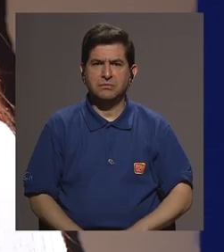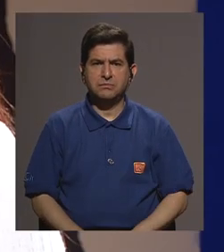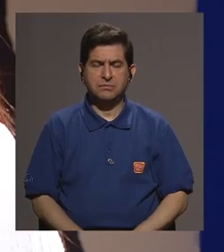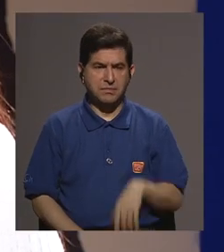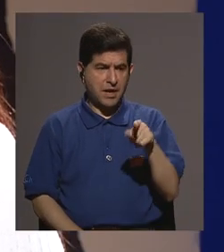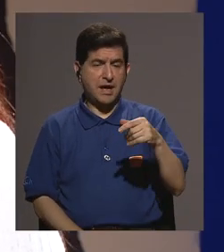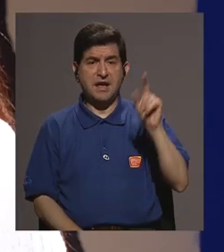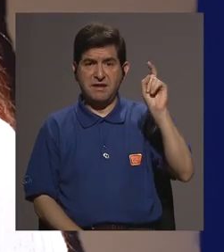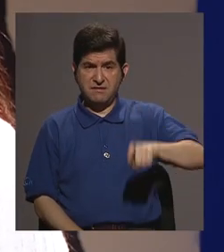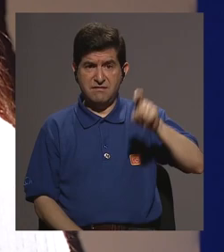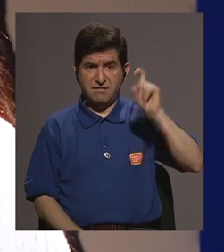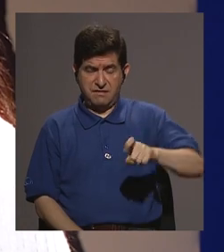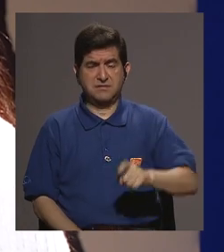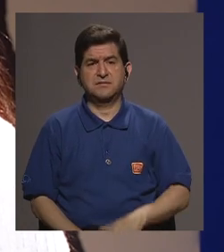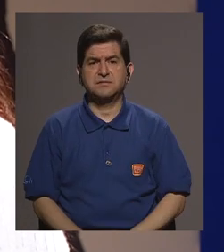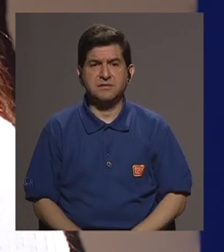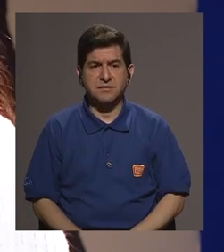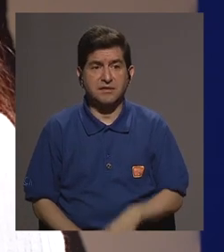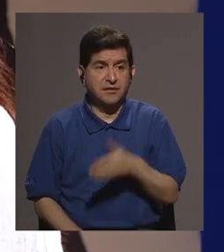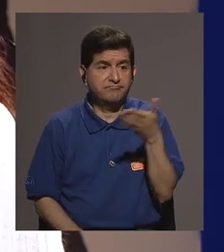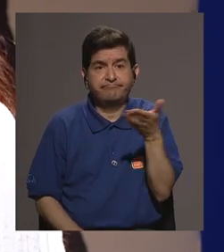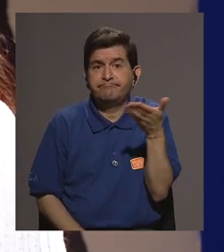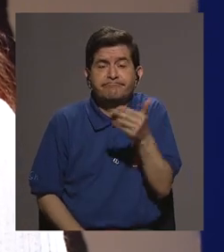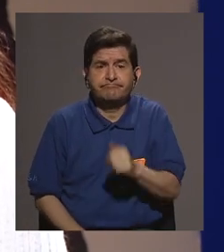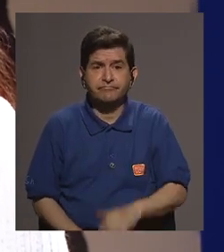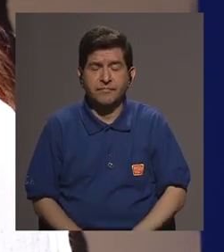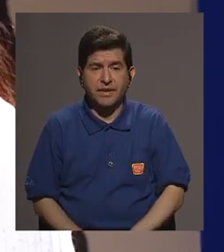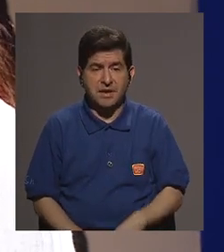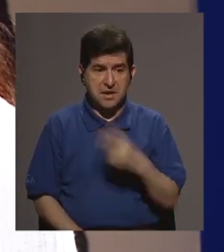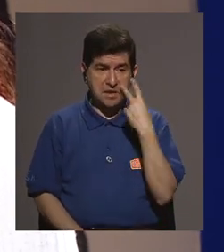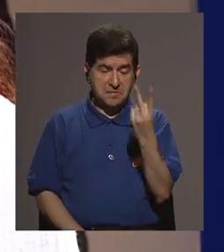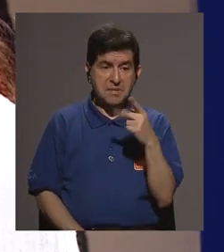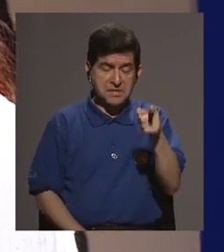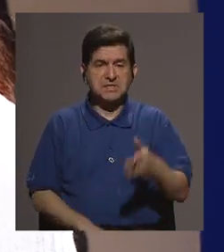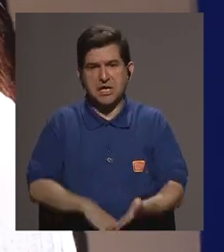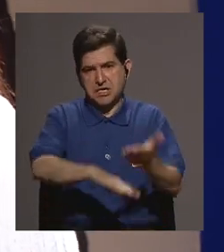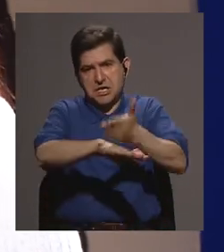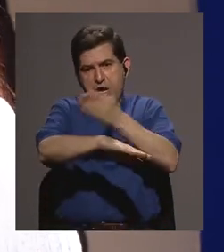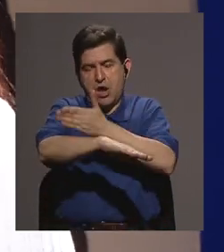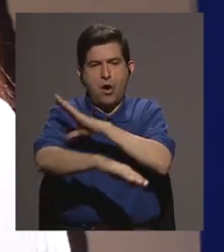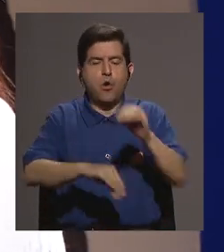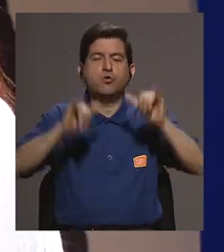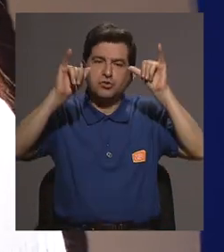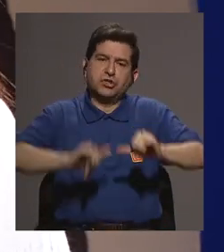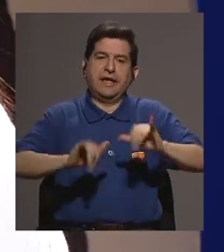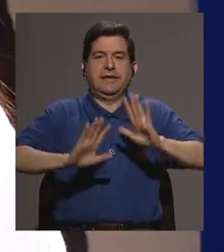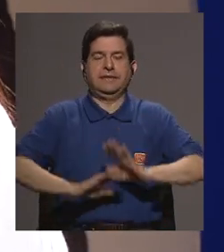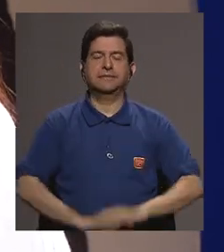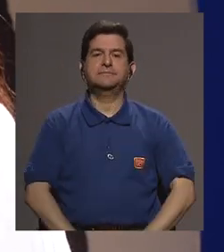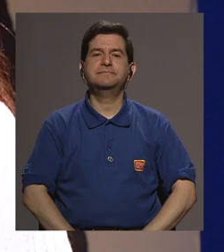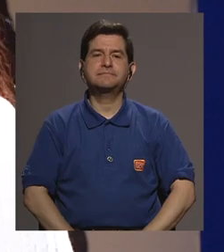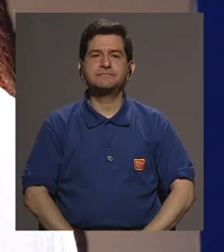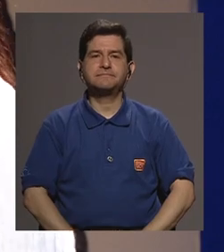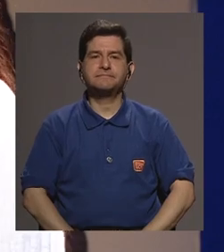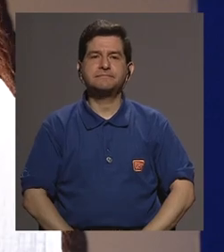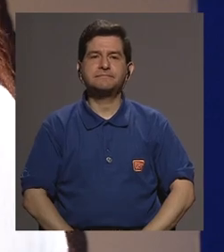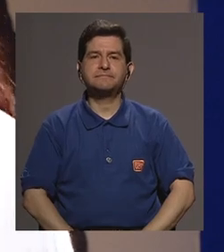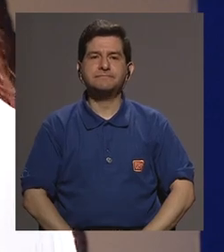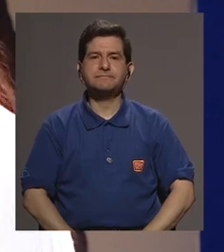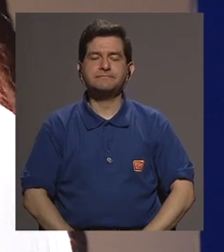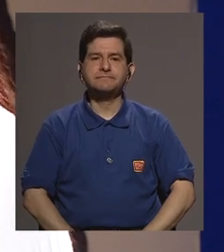corrupto en el cual tiene que ver si sale adelante o decide